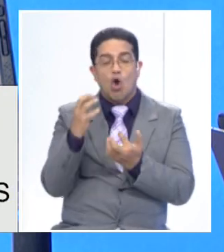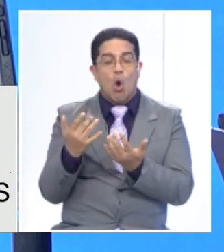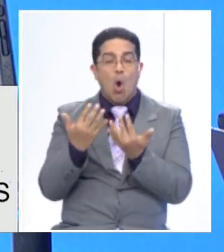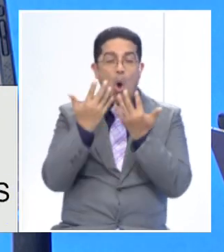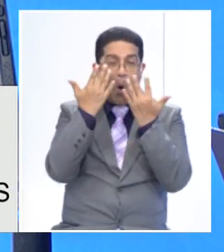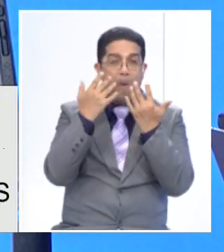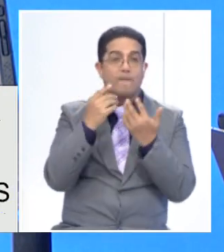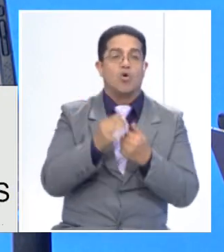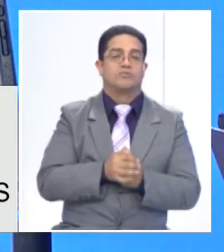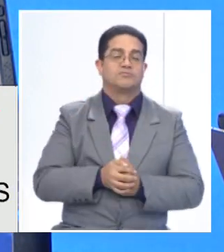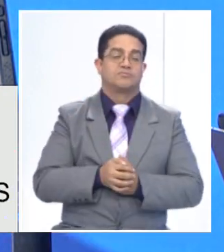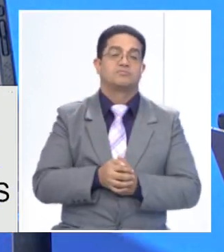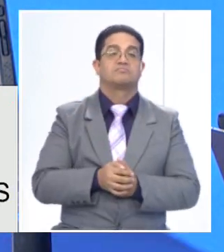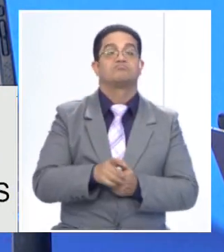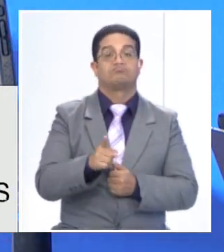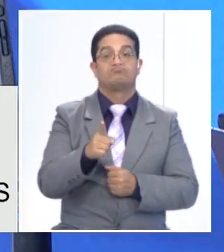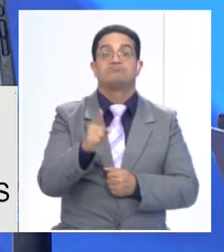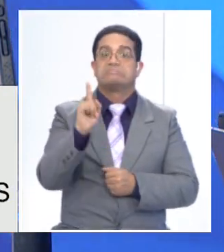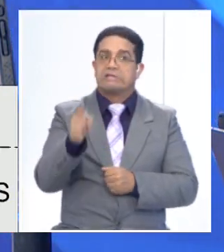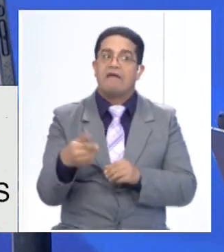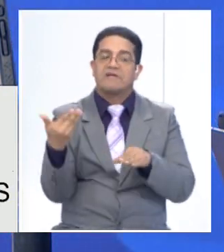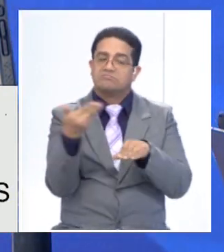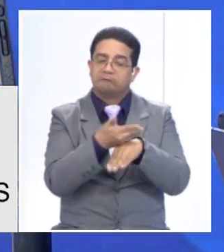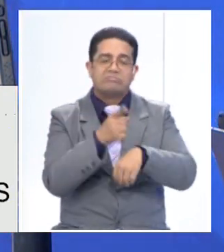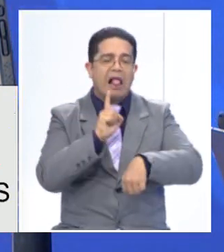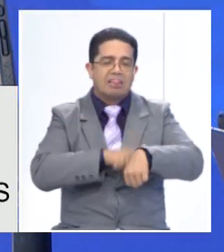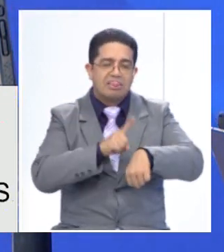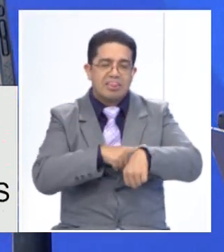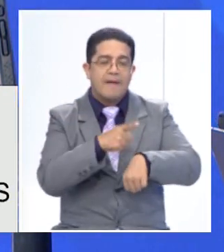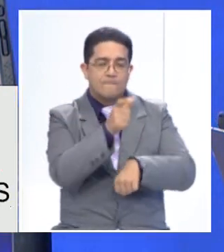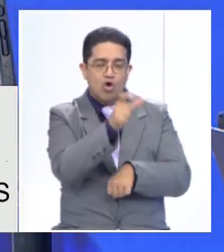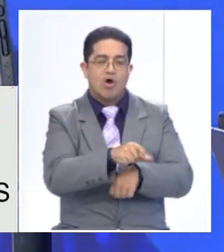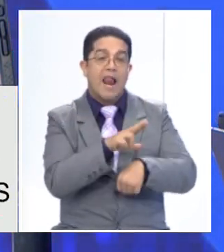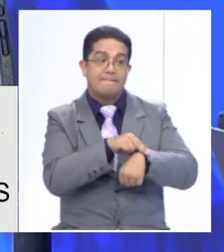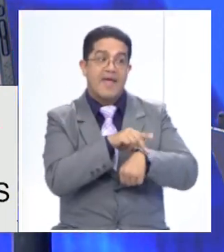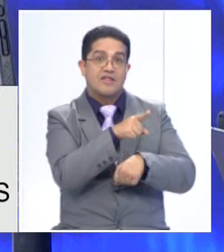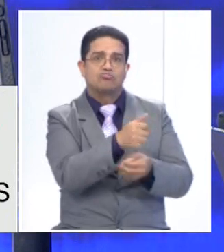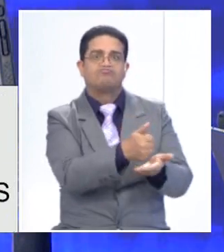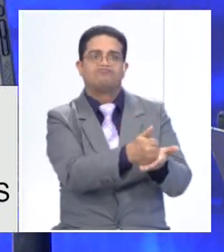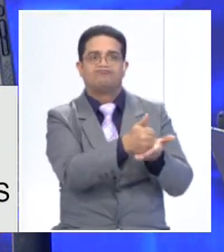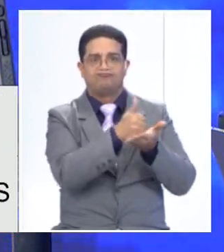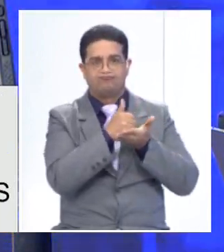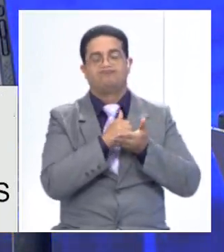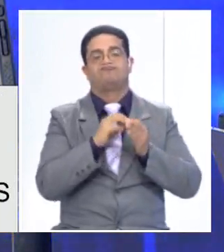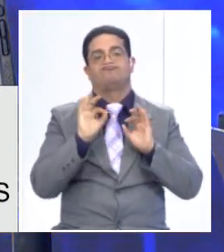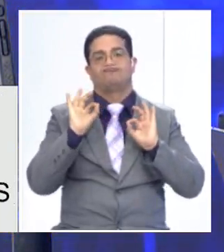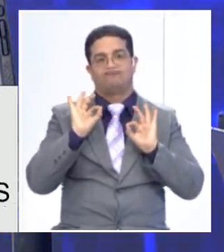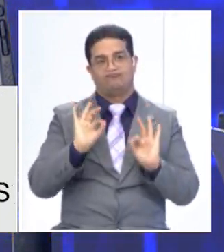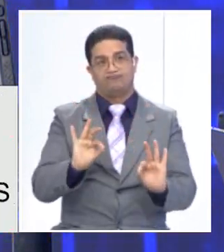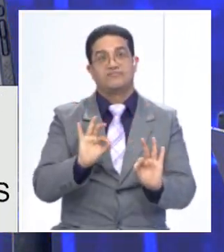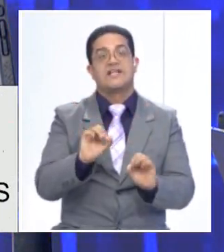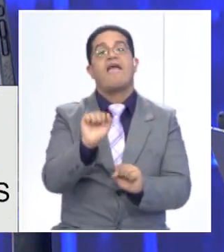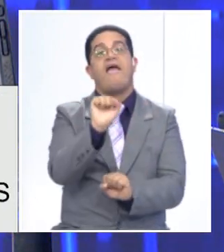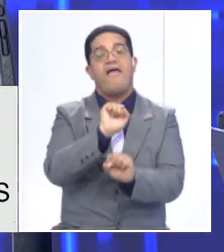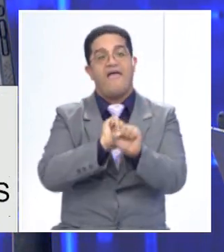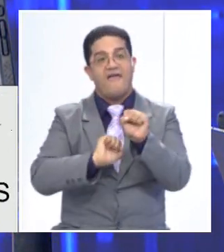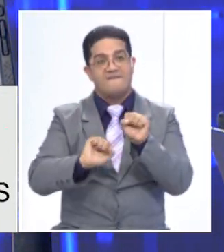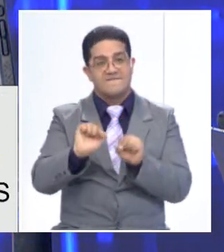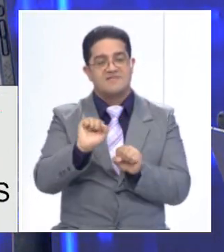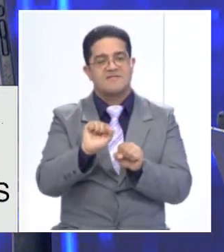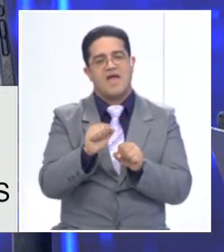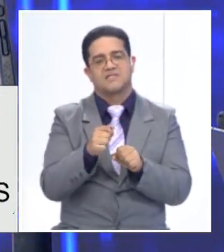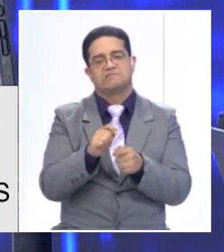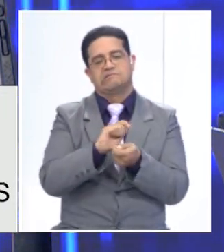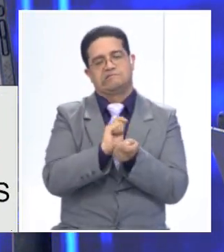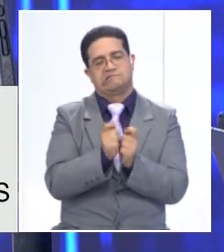las complicaciones. Acudir a tiempo al médico va a hacer que el tratamiento sea adecuado y evitar las